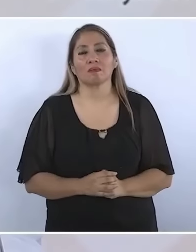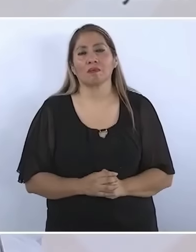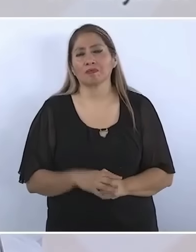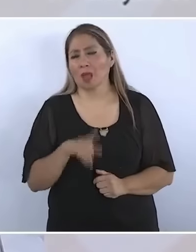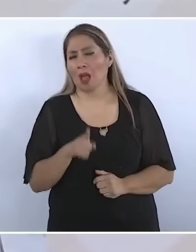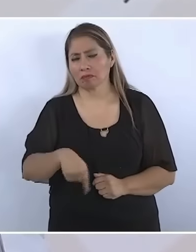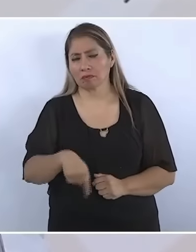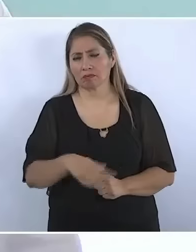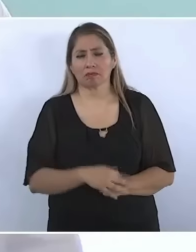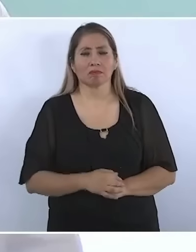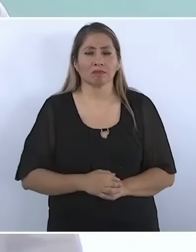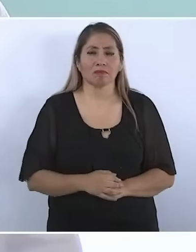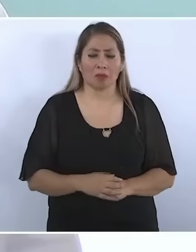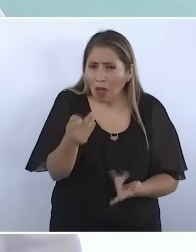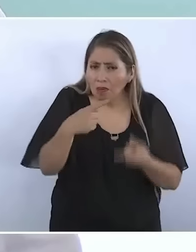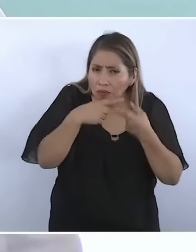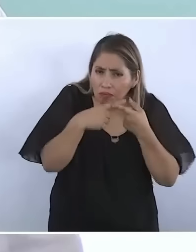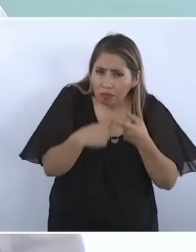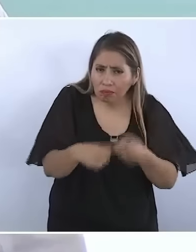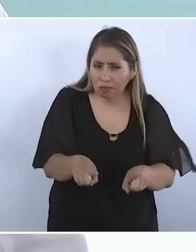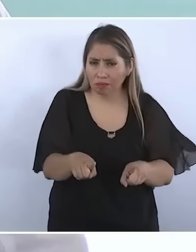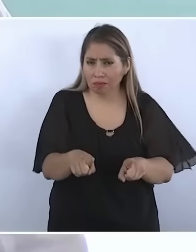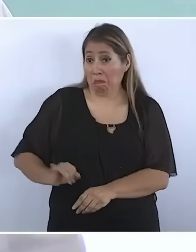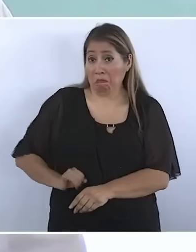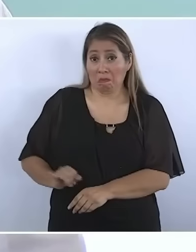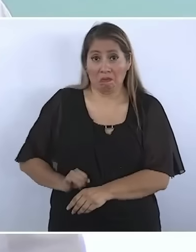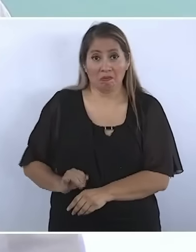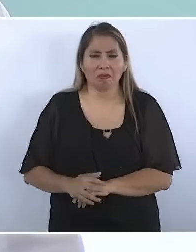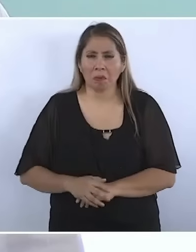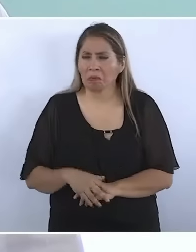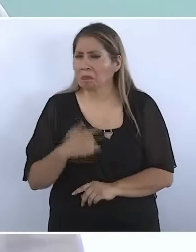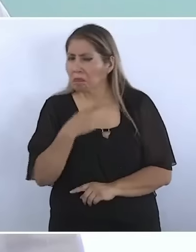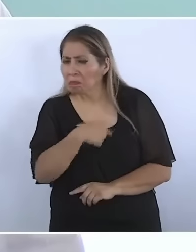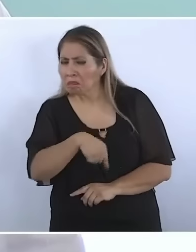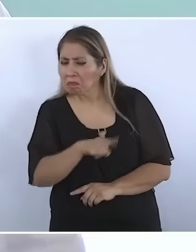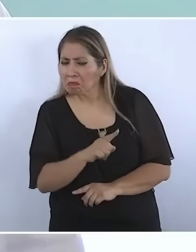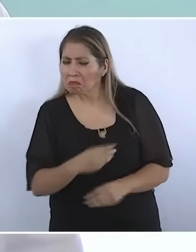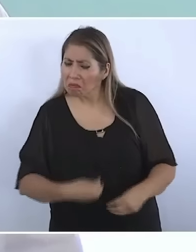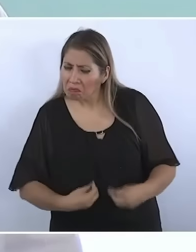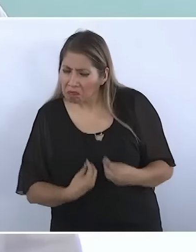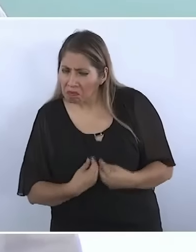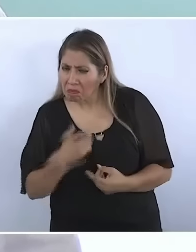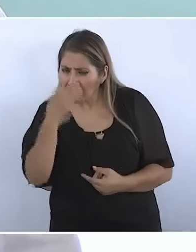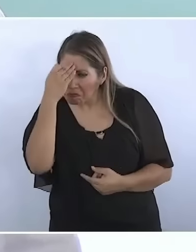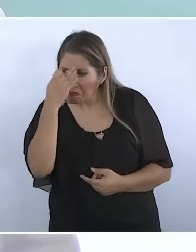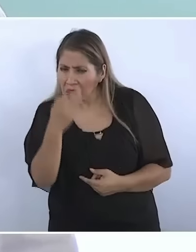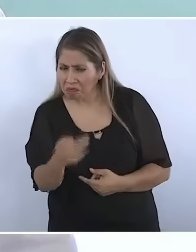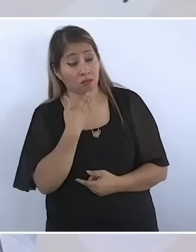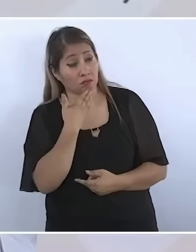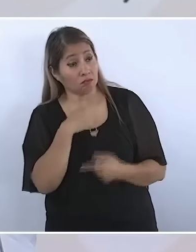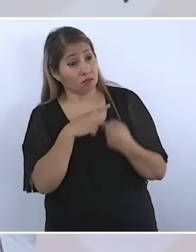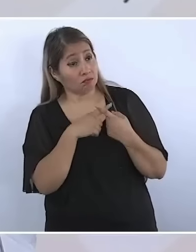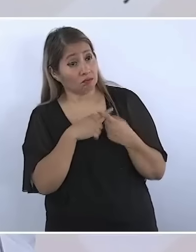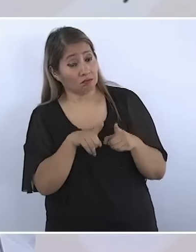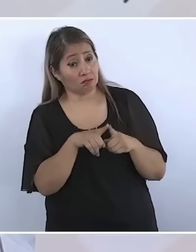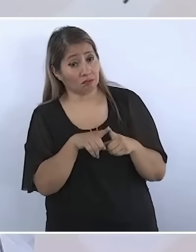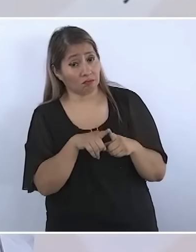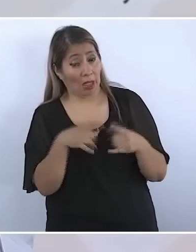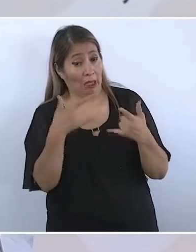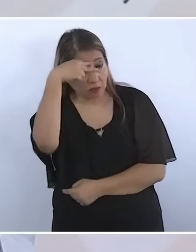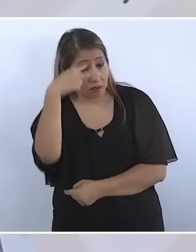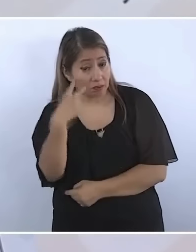Estamos viviendo tiempos interesantes, estamos viviendo tiempos estelares en la historia de